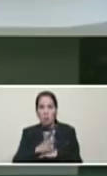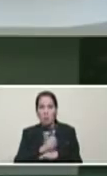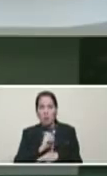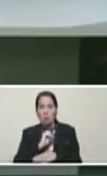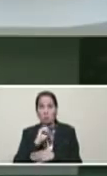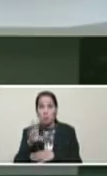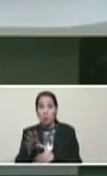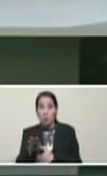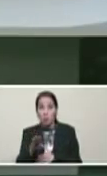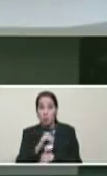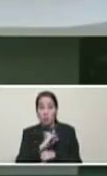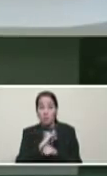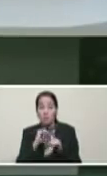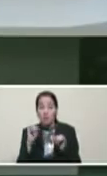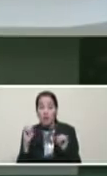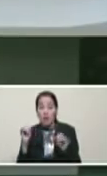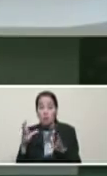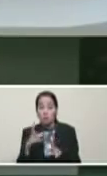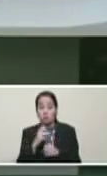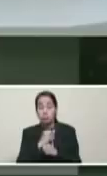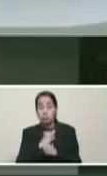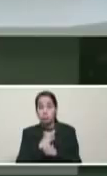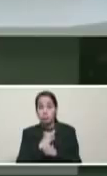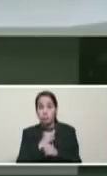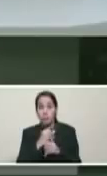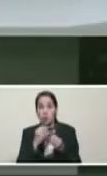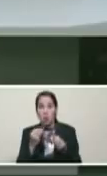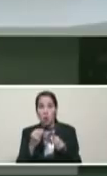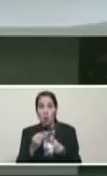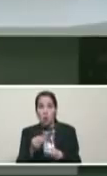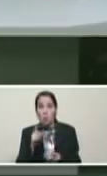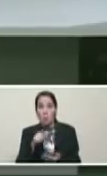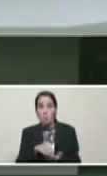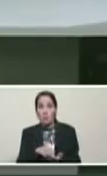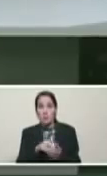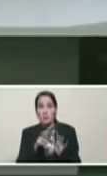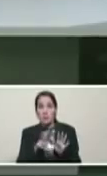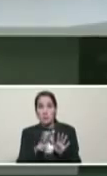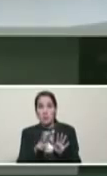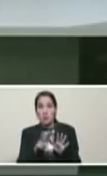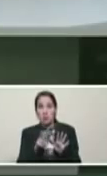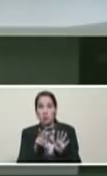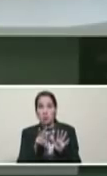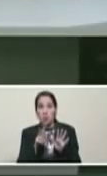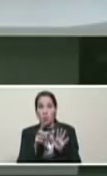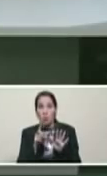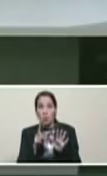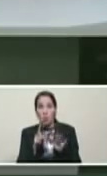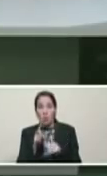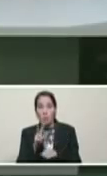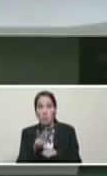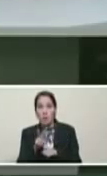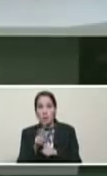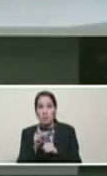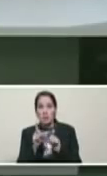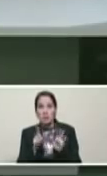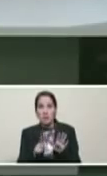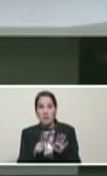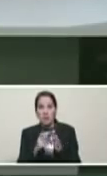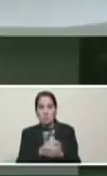libere del secuestro los mil 726 millones de dólares que tenemos allá secuestrada para poner un solo